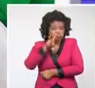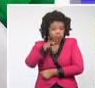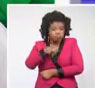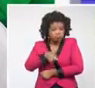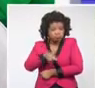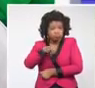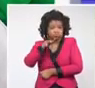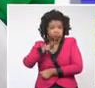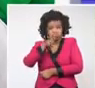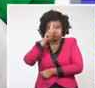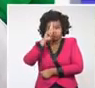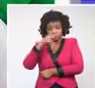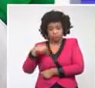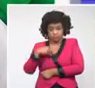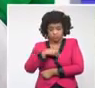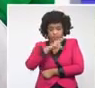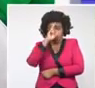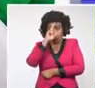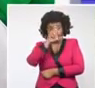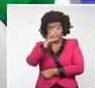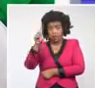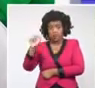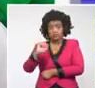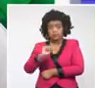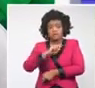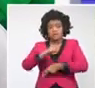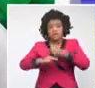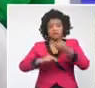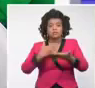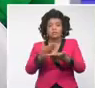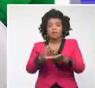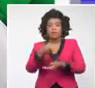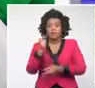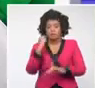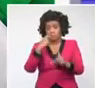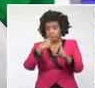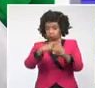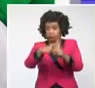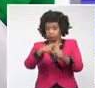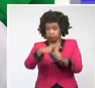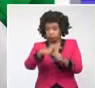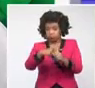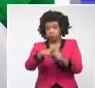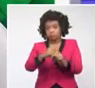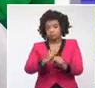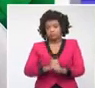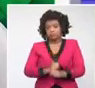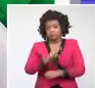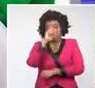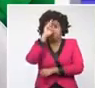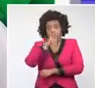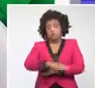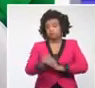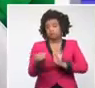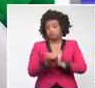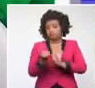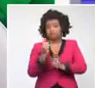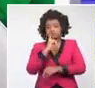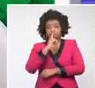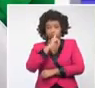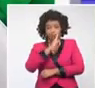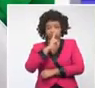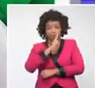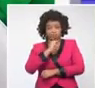de salud, en el hospital, con el test de antígenos, resultó positiva, se ingresó, se confirmó, tuvo